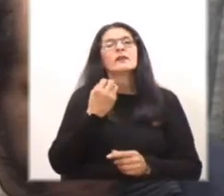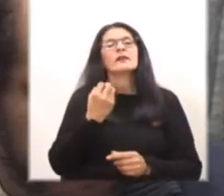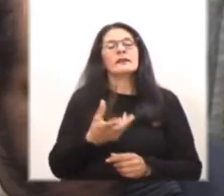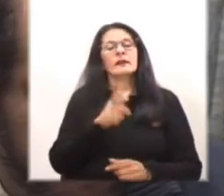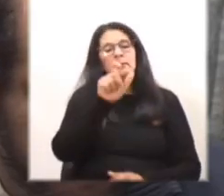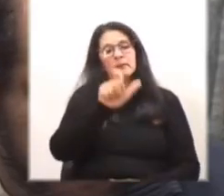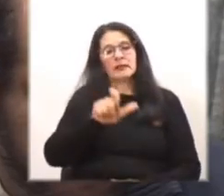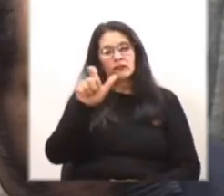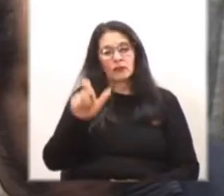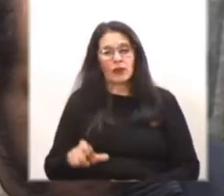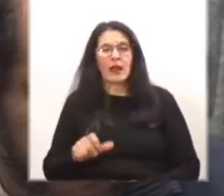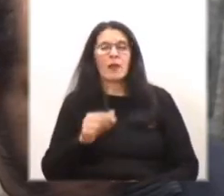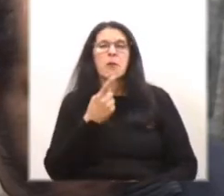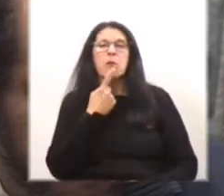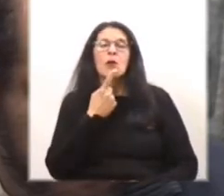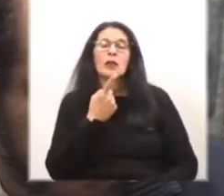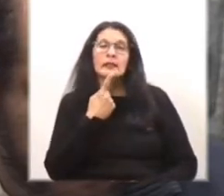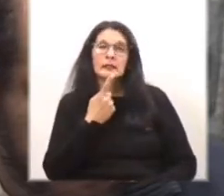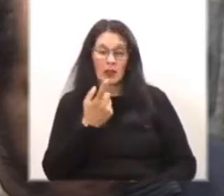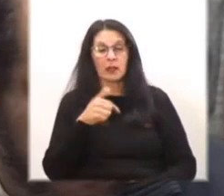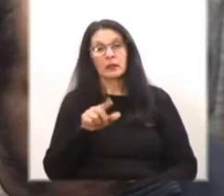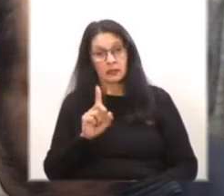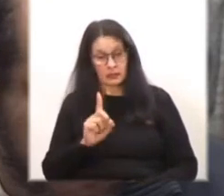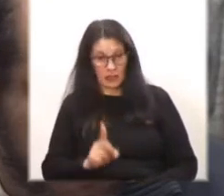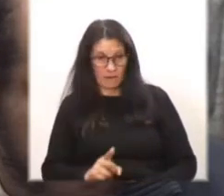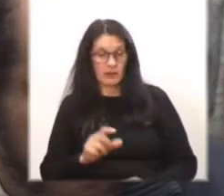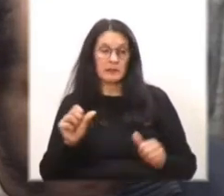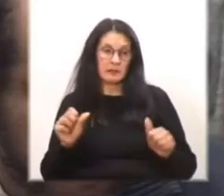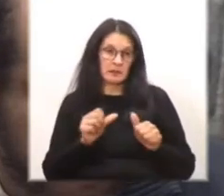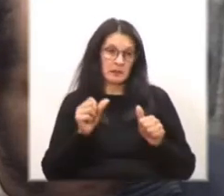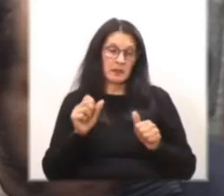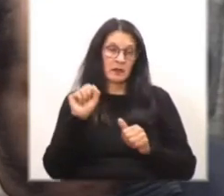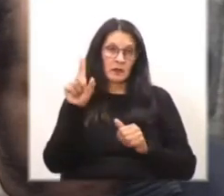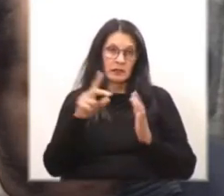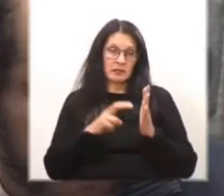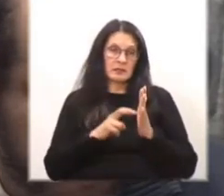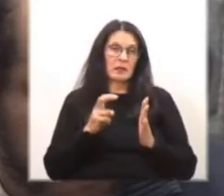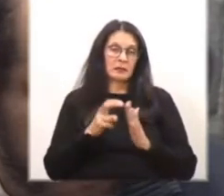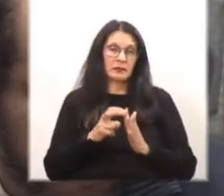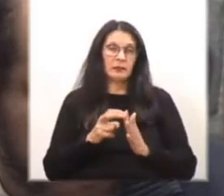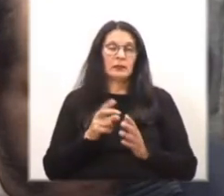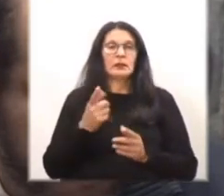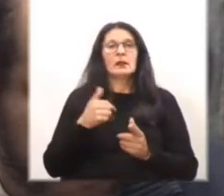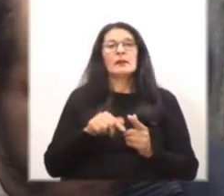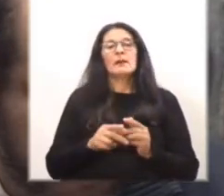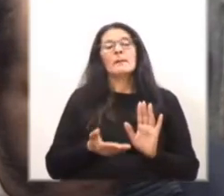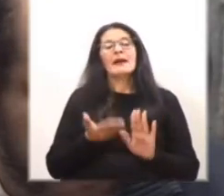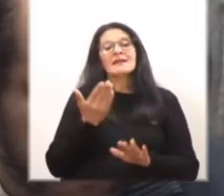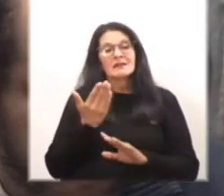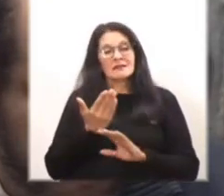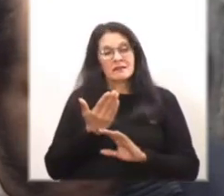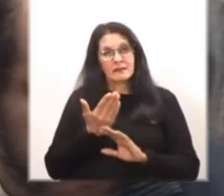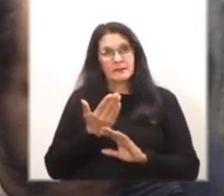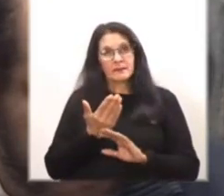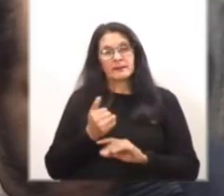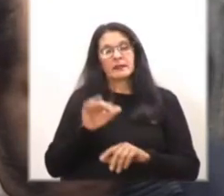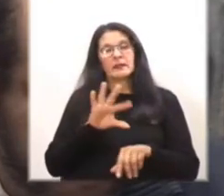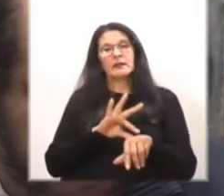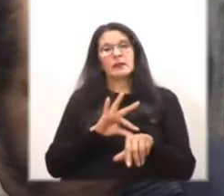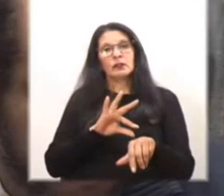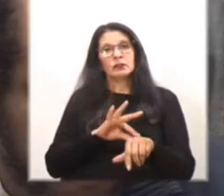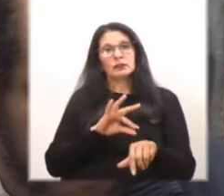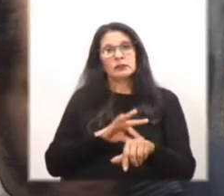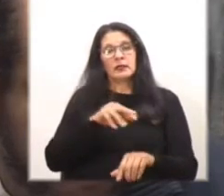confianza política, que también se dieron en Salto Grande, como es el caso quizás más resonado del doctor